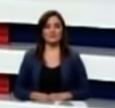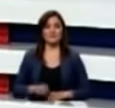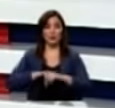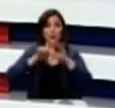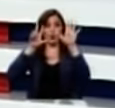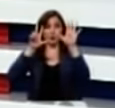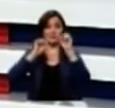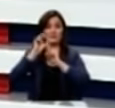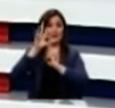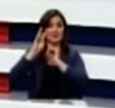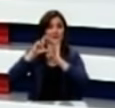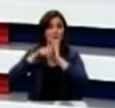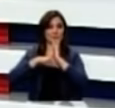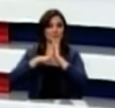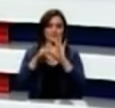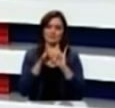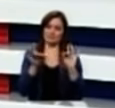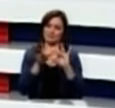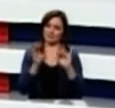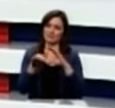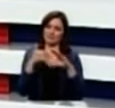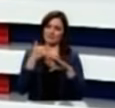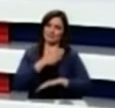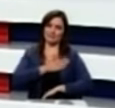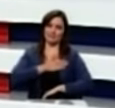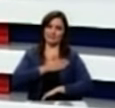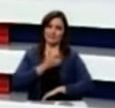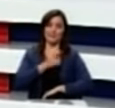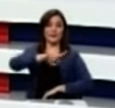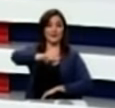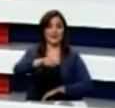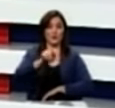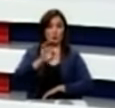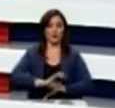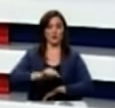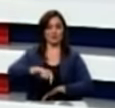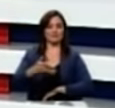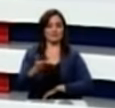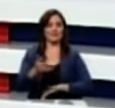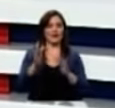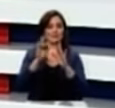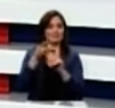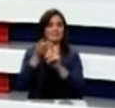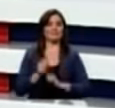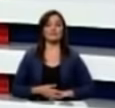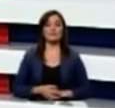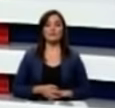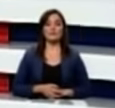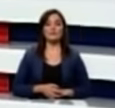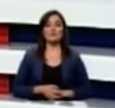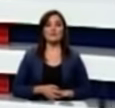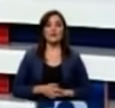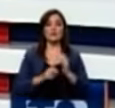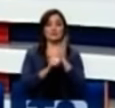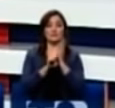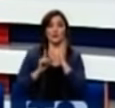8 y 36 minutos. Sigue escribiéndonos a nuestro correo de primera mano @teleamazonas.com. Y bueno, seguimos con otras noticias. Según el Ministerio de Salud,